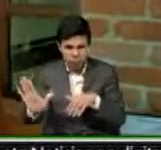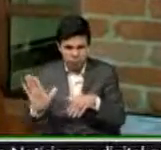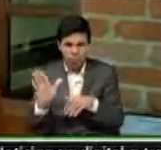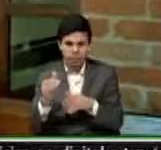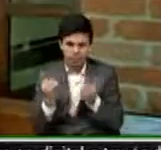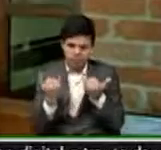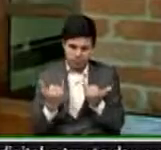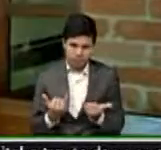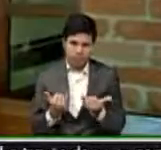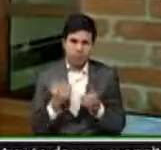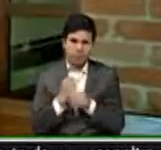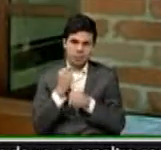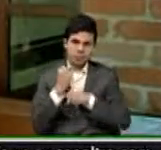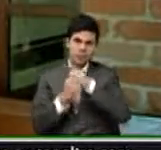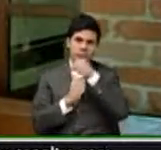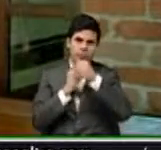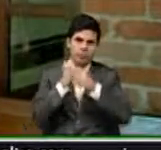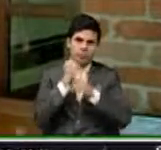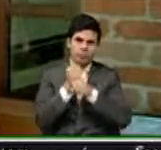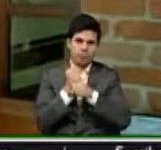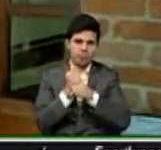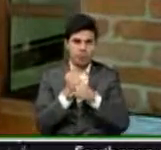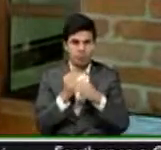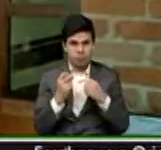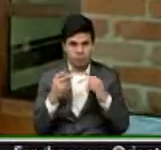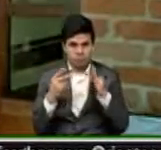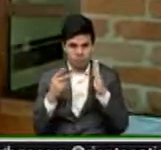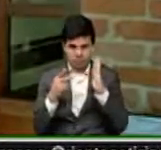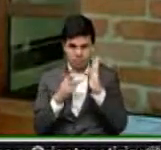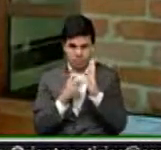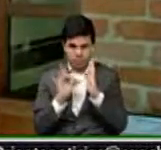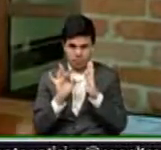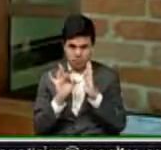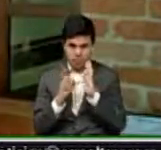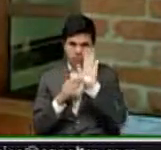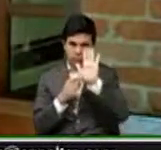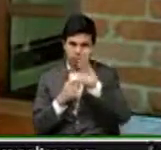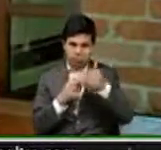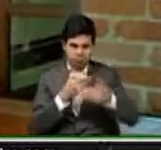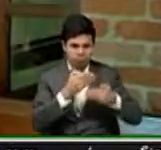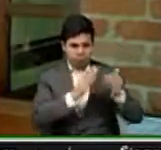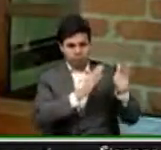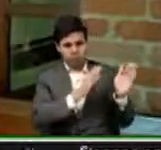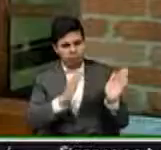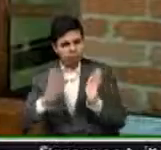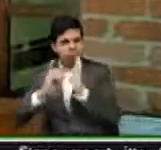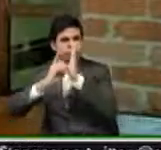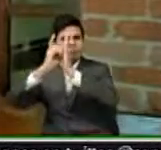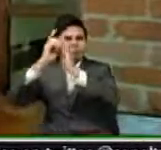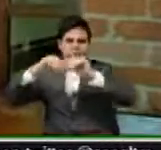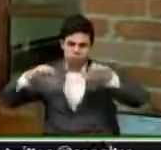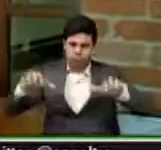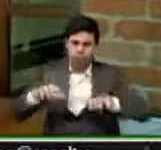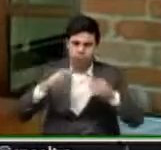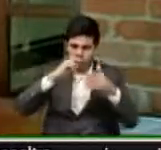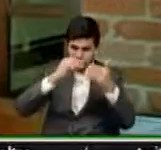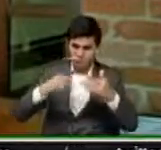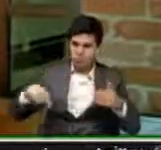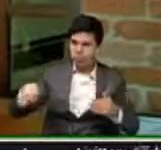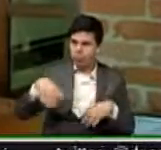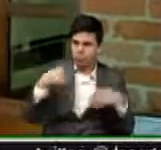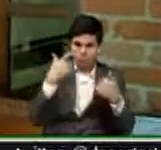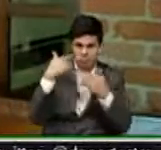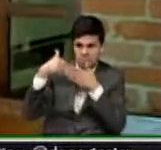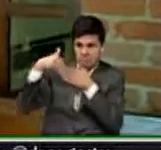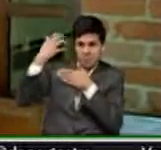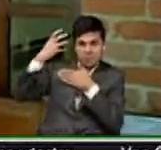año vamos a presenciar el desarrollo y el producto final de aquellos chicos que